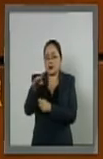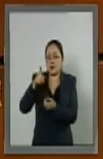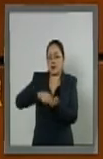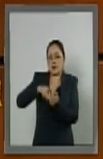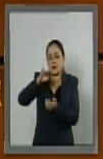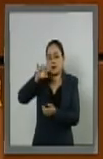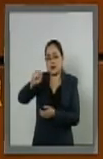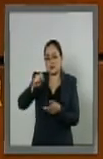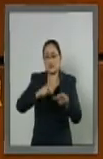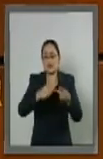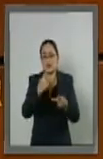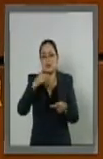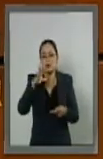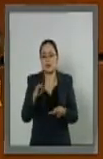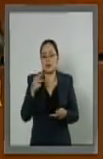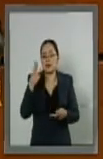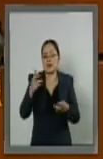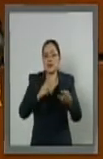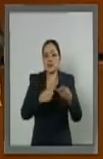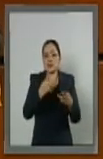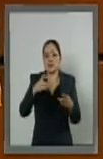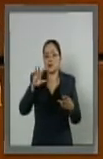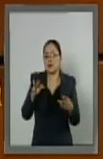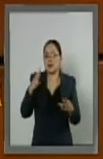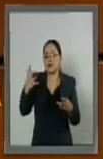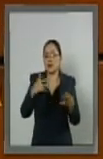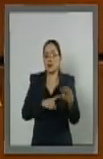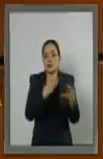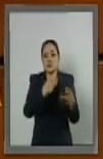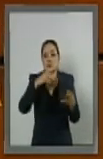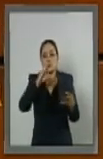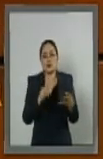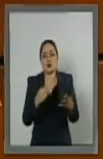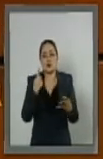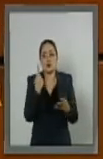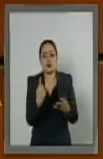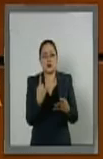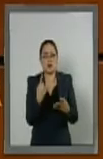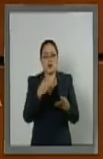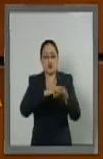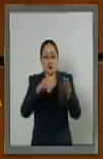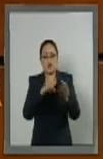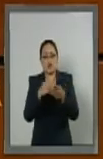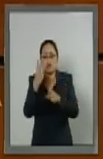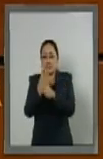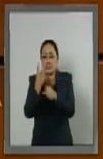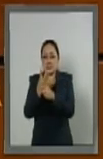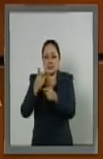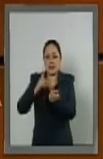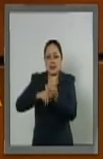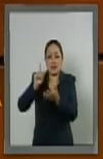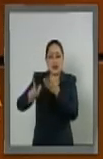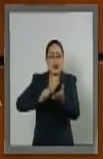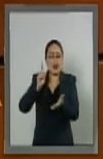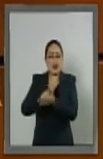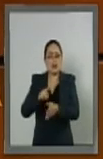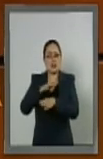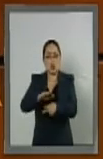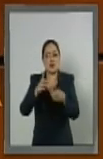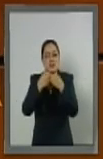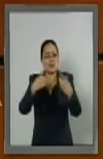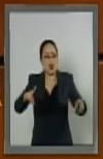bis, 143, 145 y 191, fracción 3, de la Ley de Desarrollo